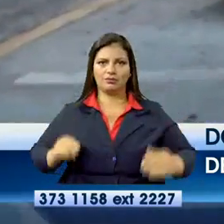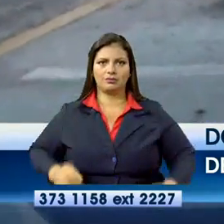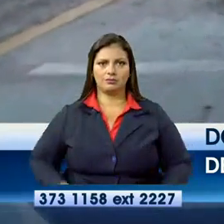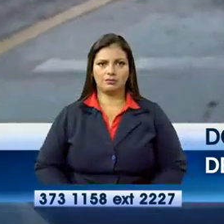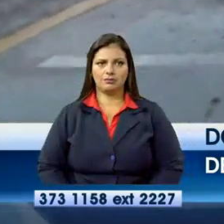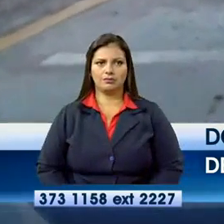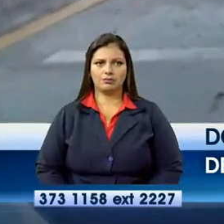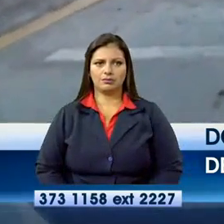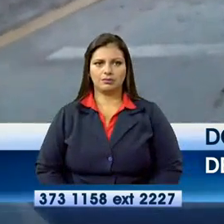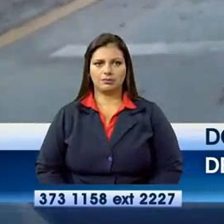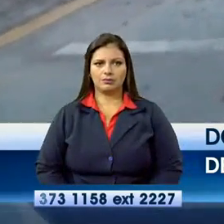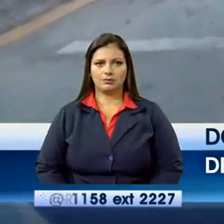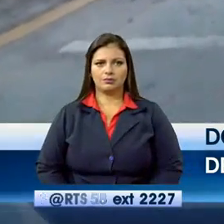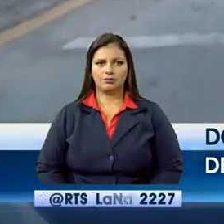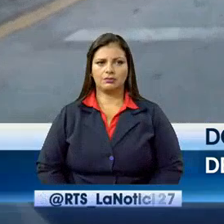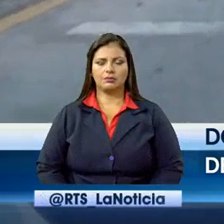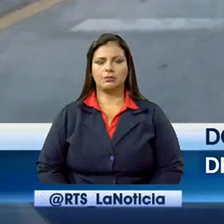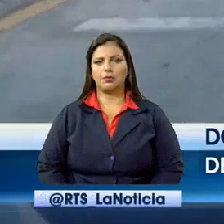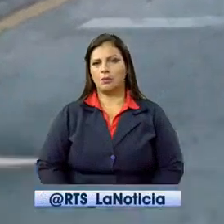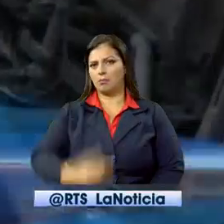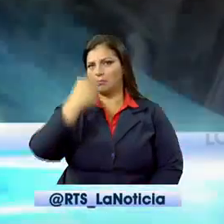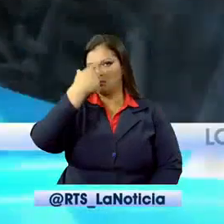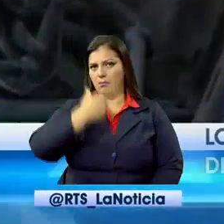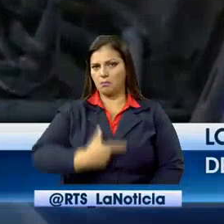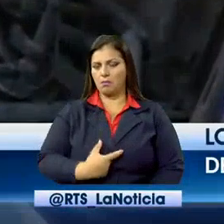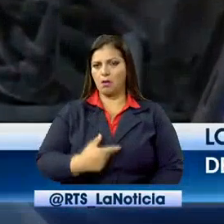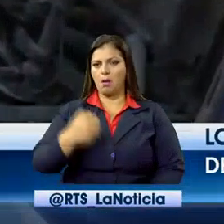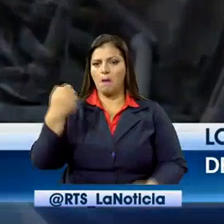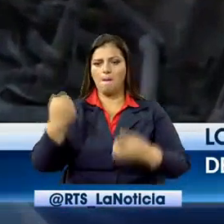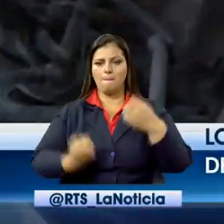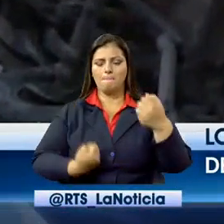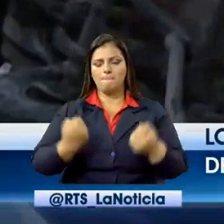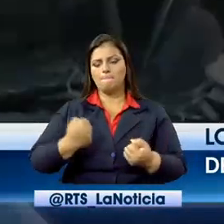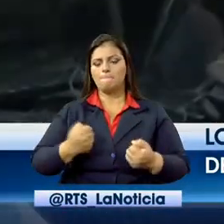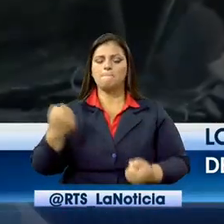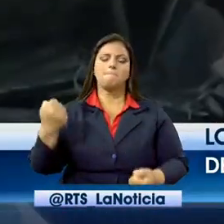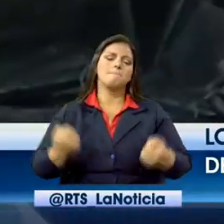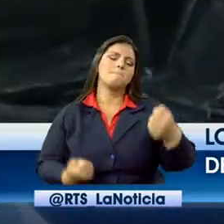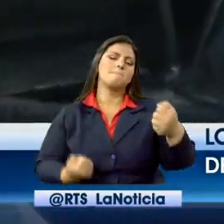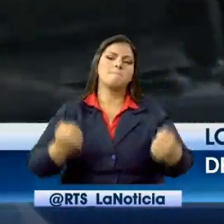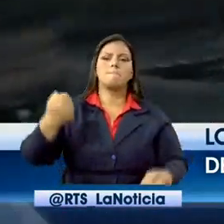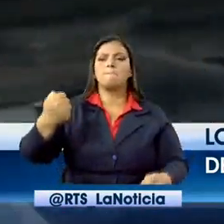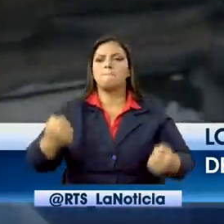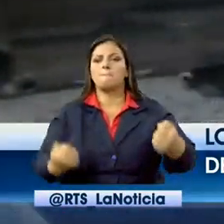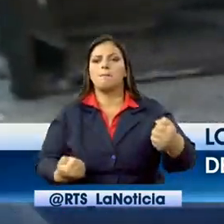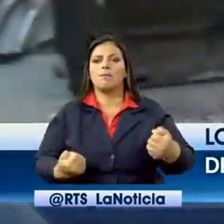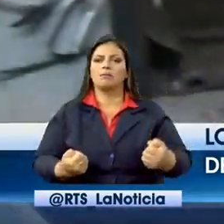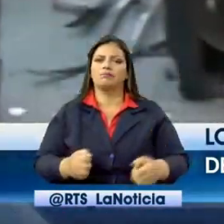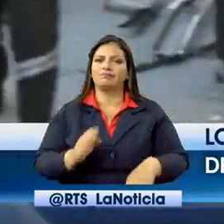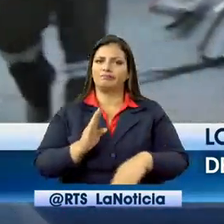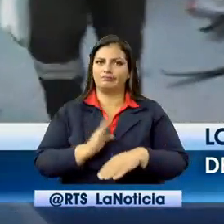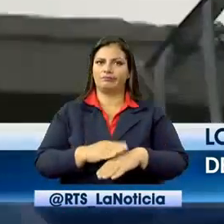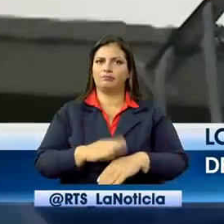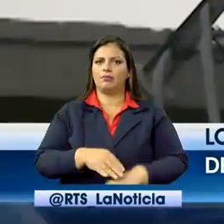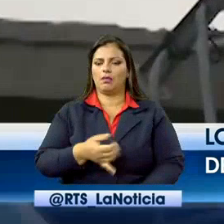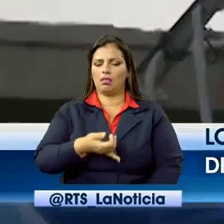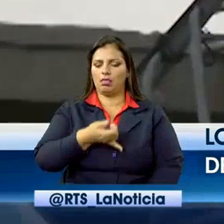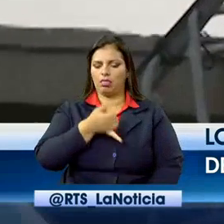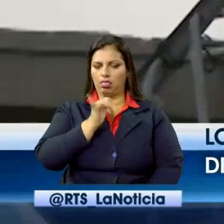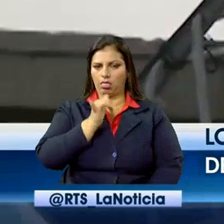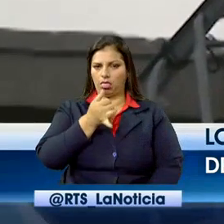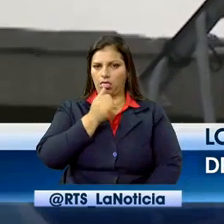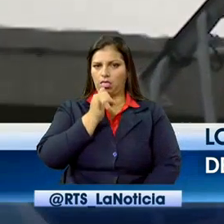Al parecer habría perdido el control del vehículo. A decir del personal bomberil, se presume estaban bajo influencias del alcohol, aunque